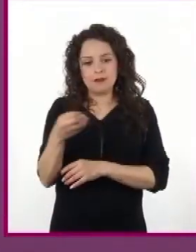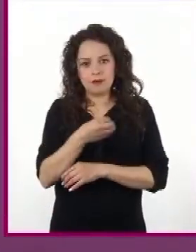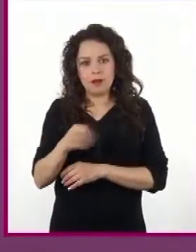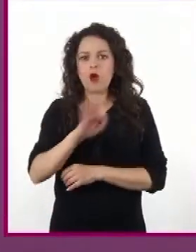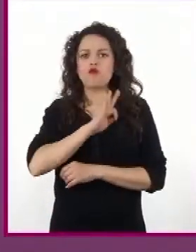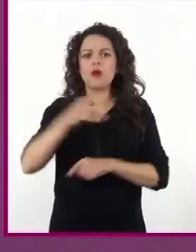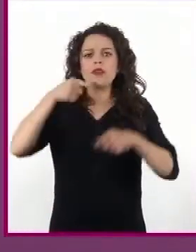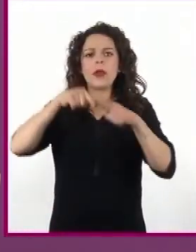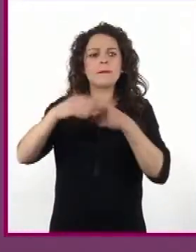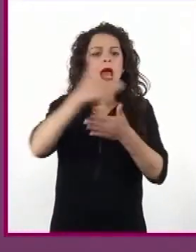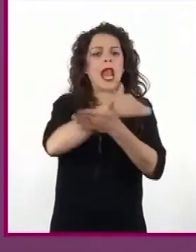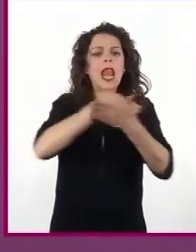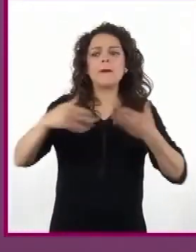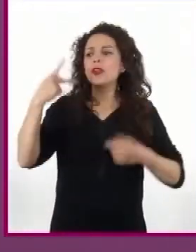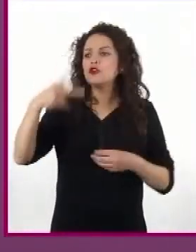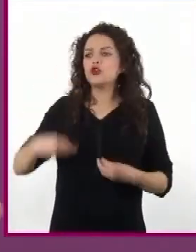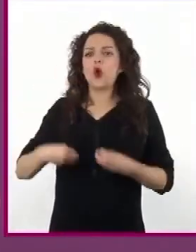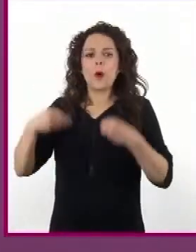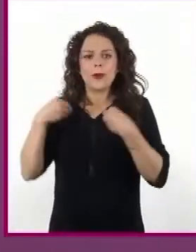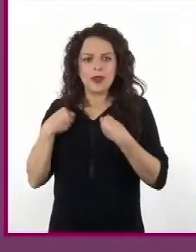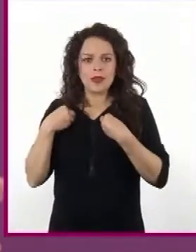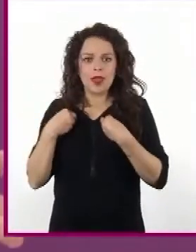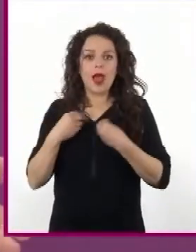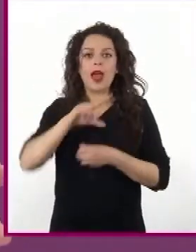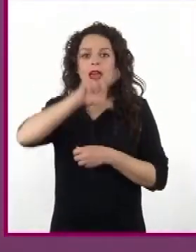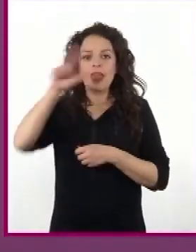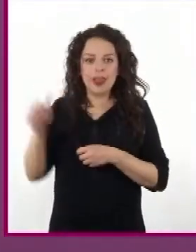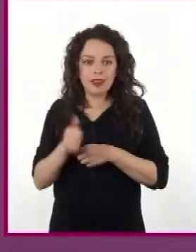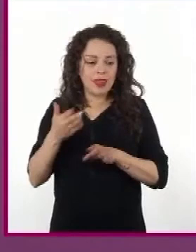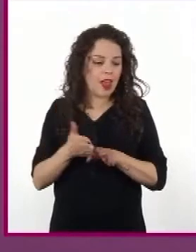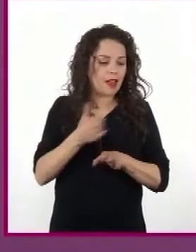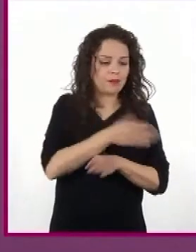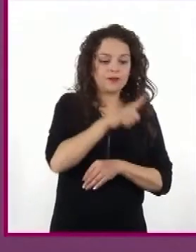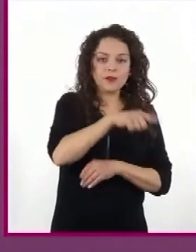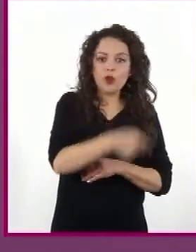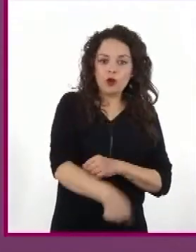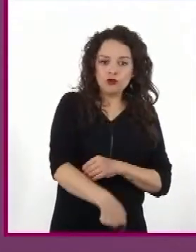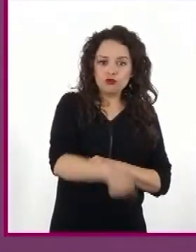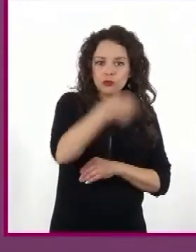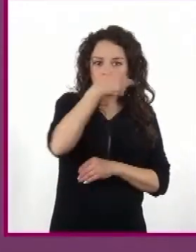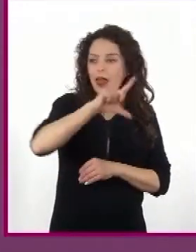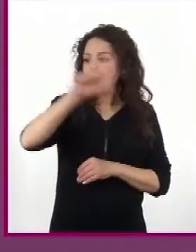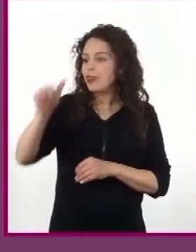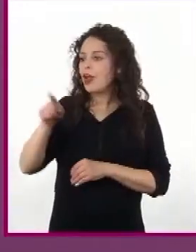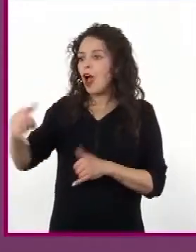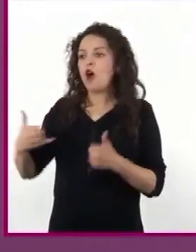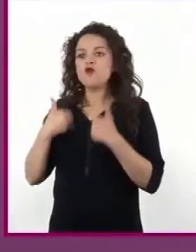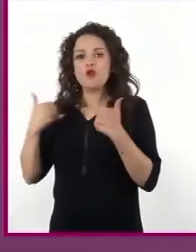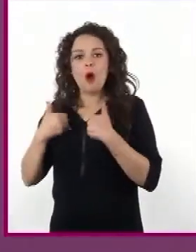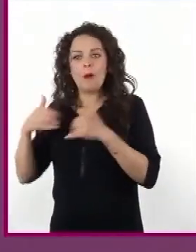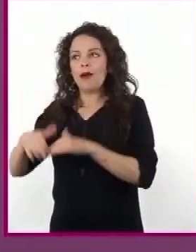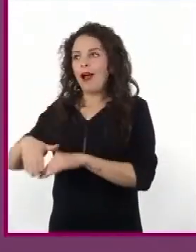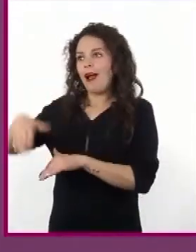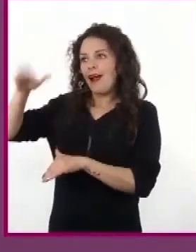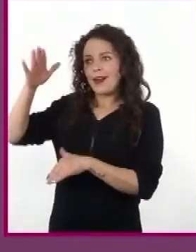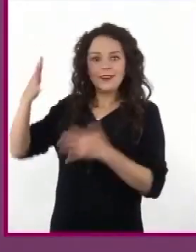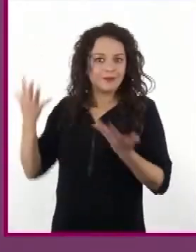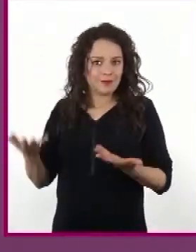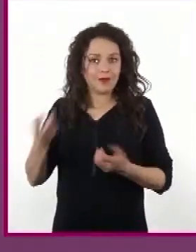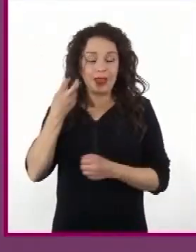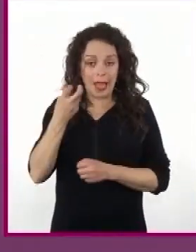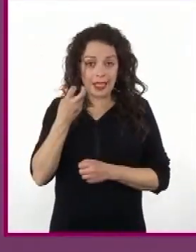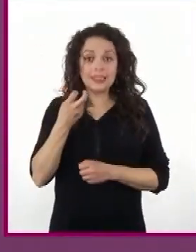vida e ir rescatando aspectos de su infancia, adolescencia y juventud, alternando de esa manera los